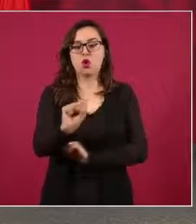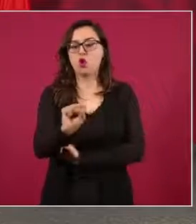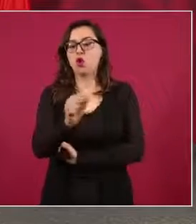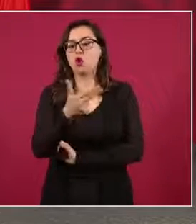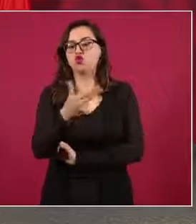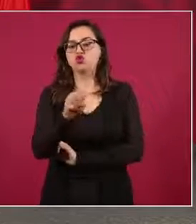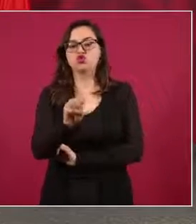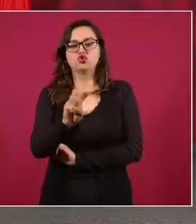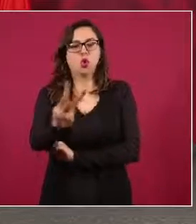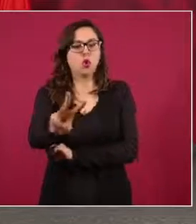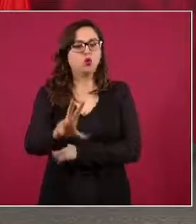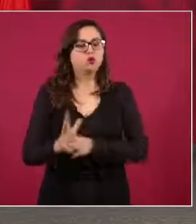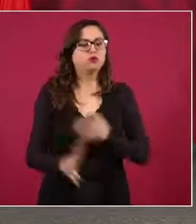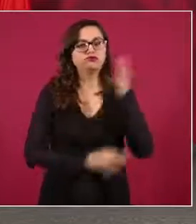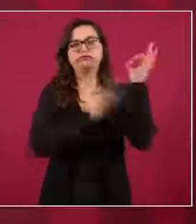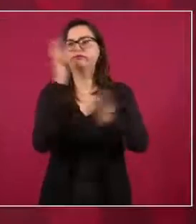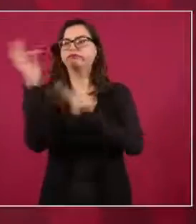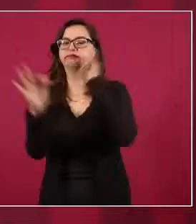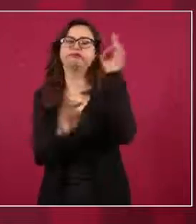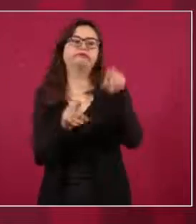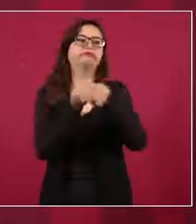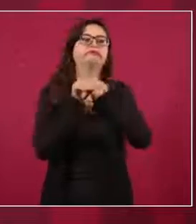Y bueno,